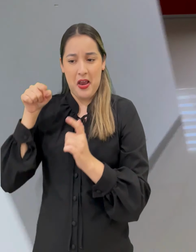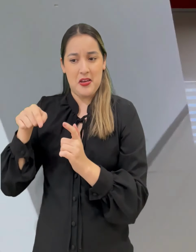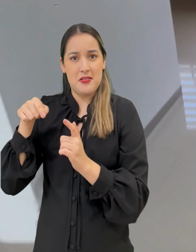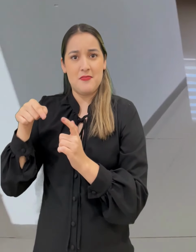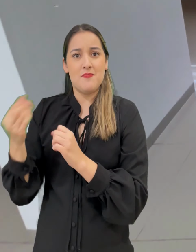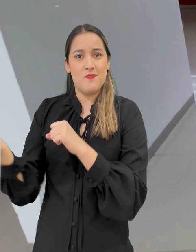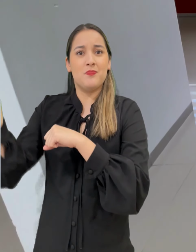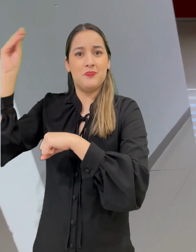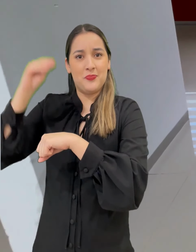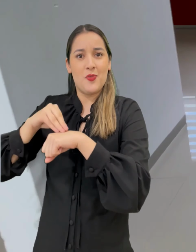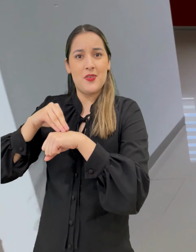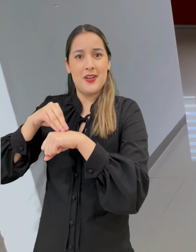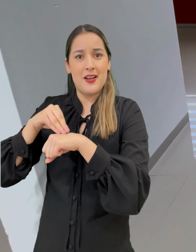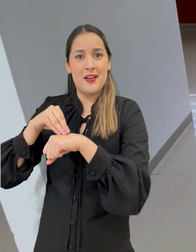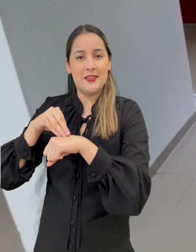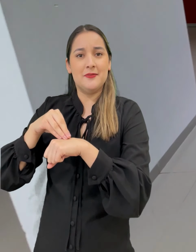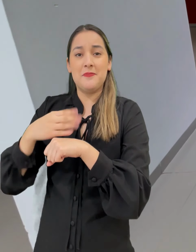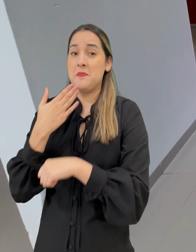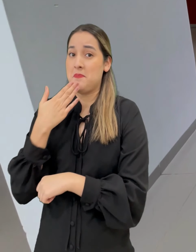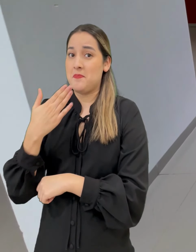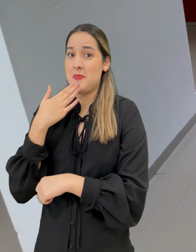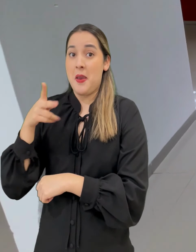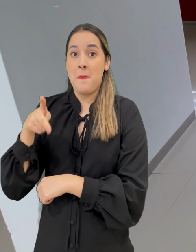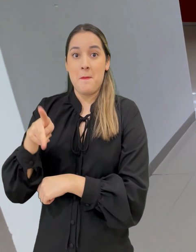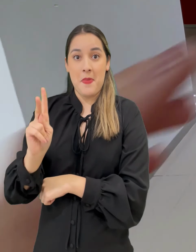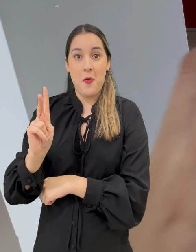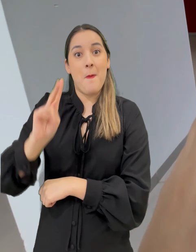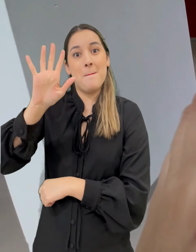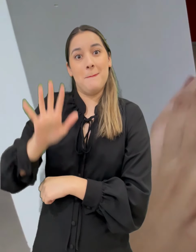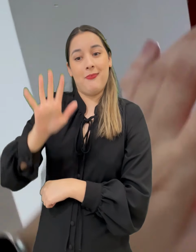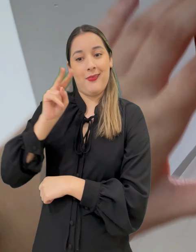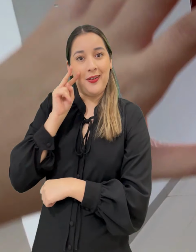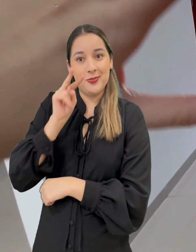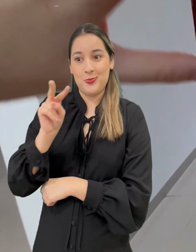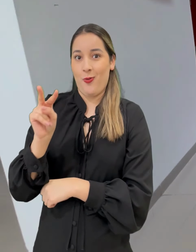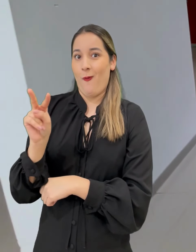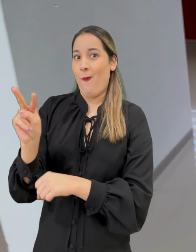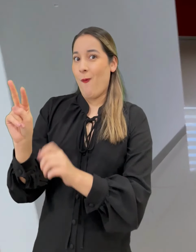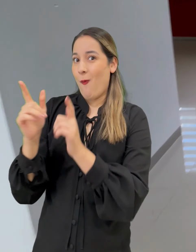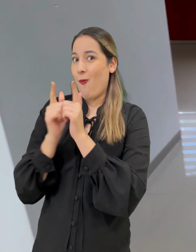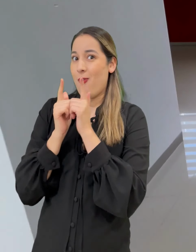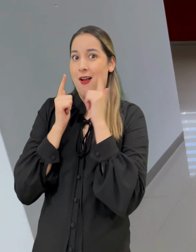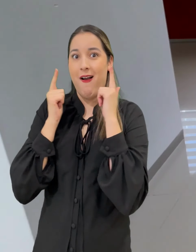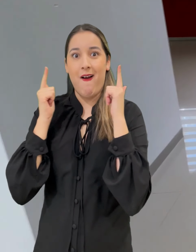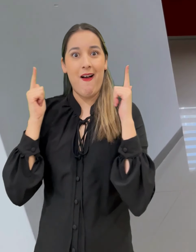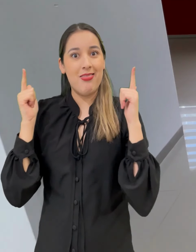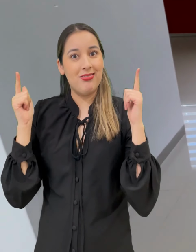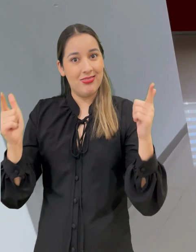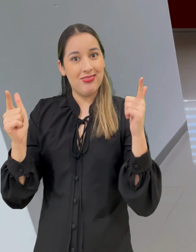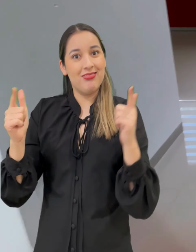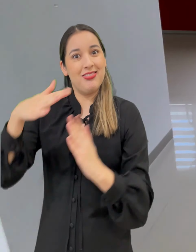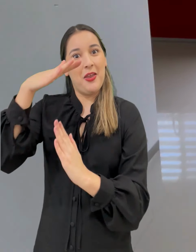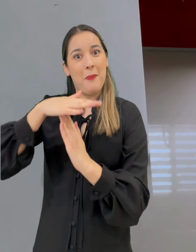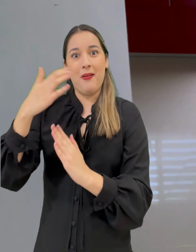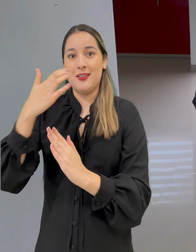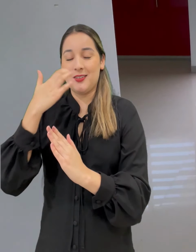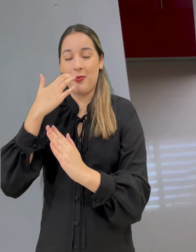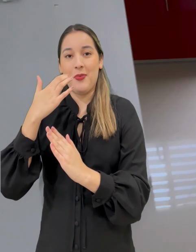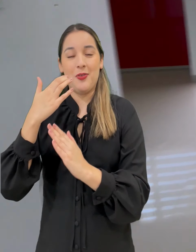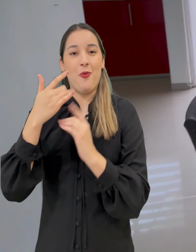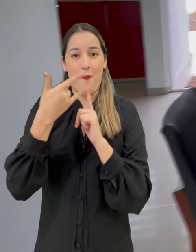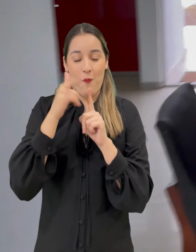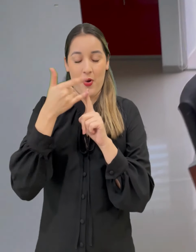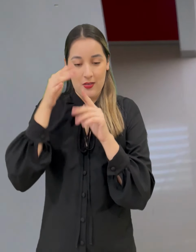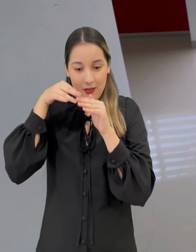daba cabía muy bien en el departamento pero se miraba grande entonces se miraba magno no está